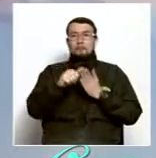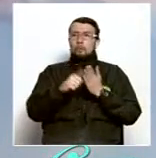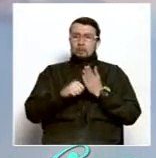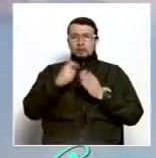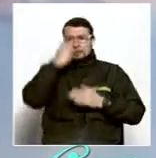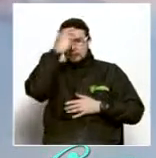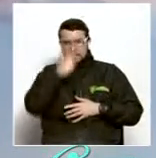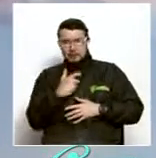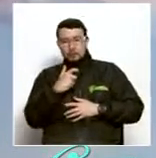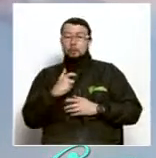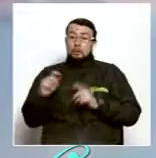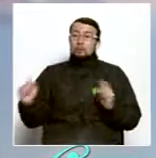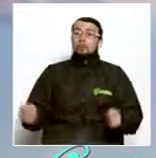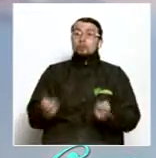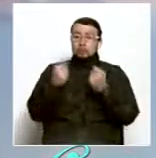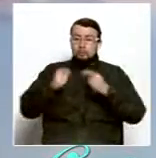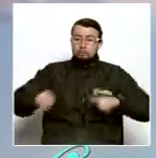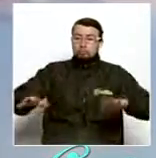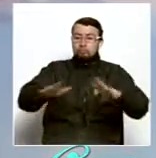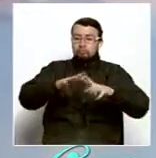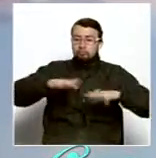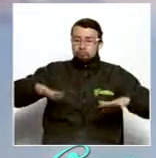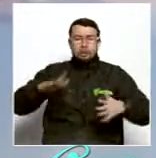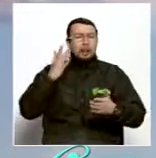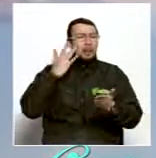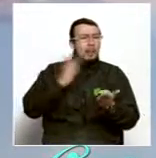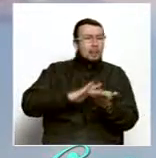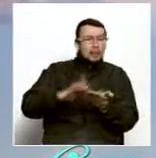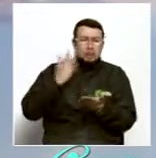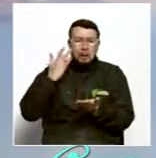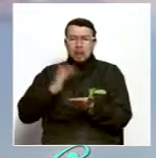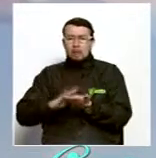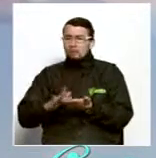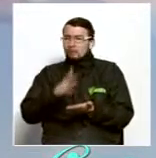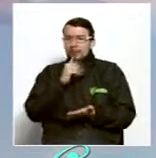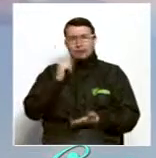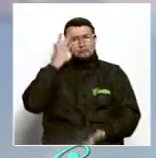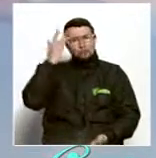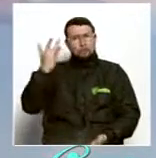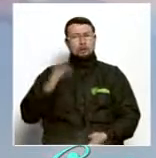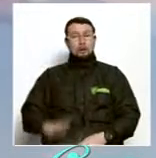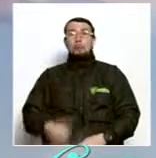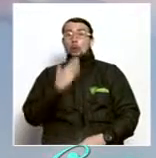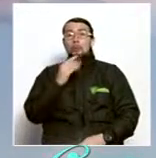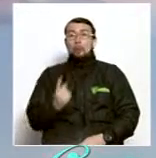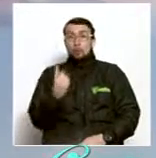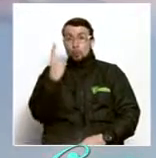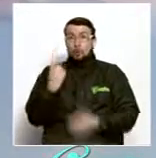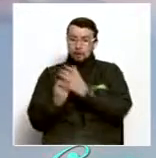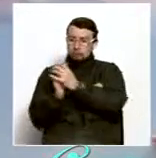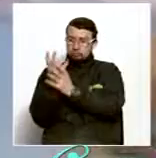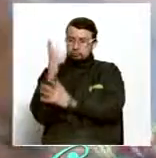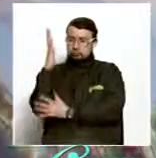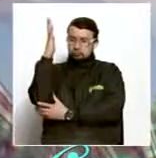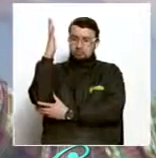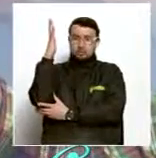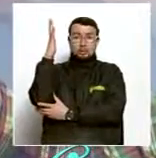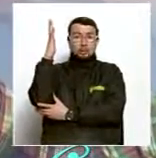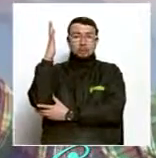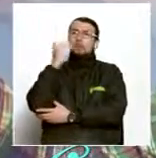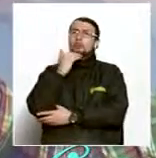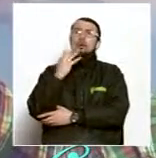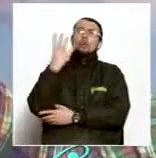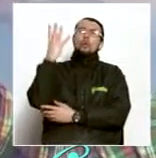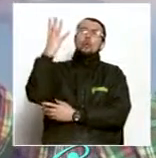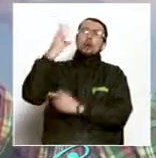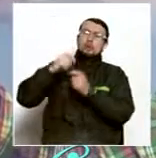serios para descontaminar el medio ambiente? Quiero decirles una cosa, un árbol que tenga un promedio de 4 metros